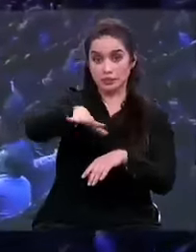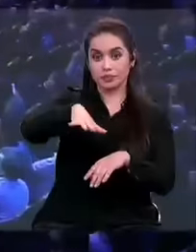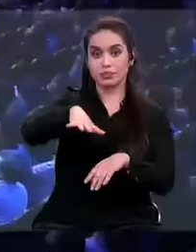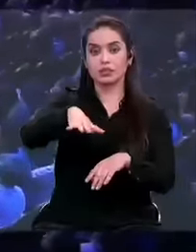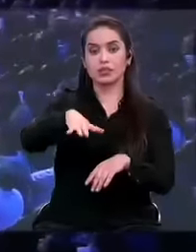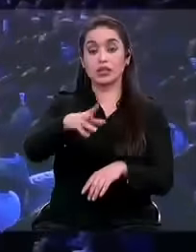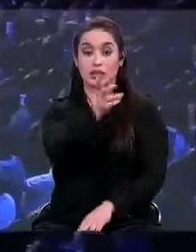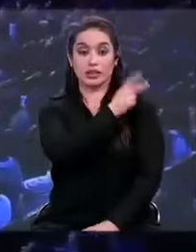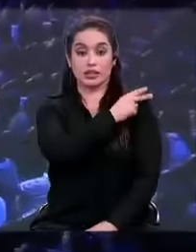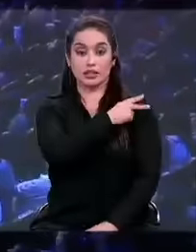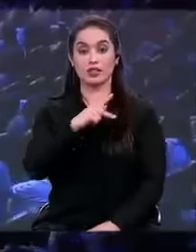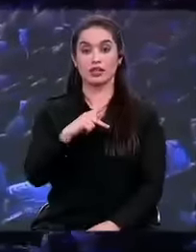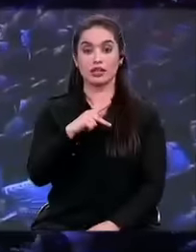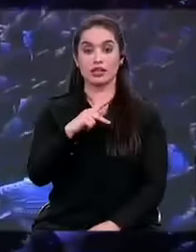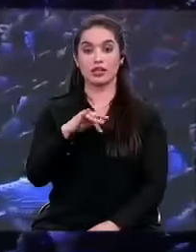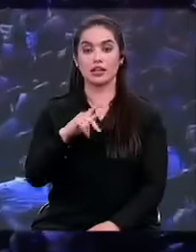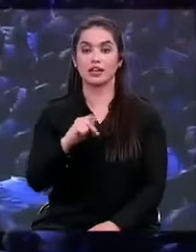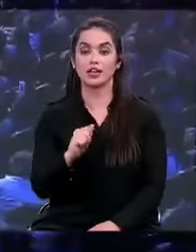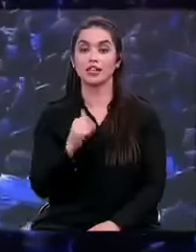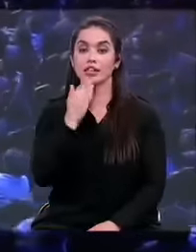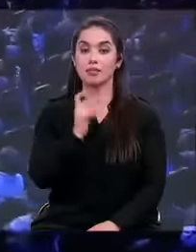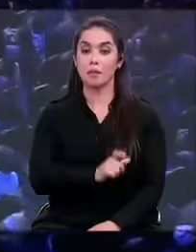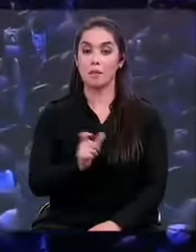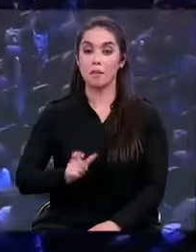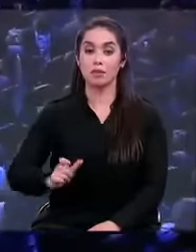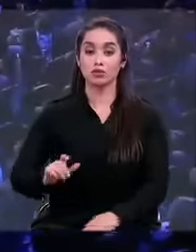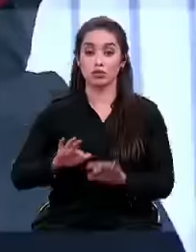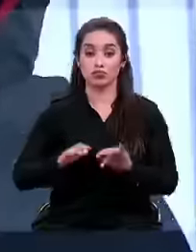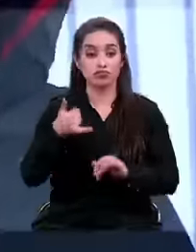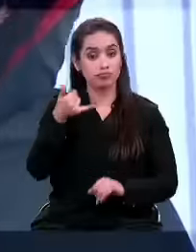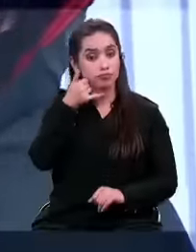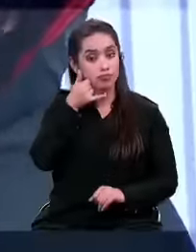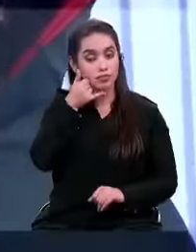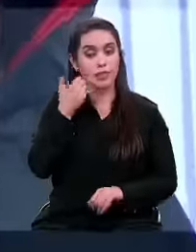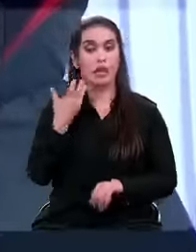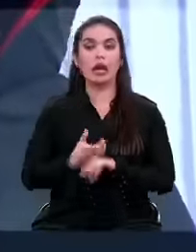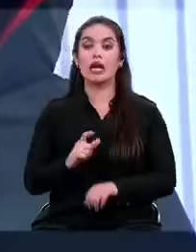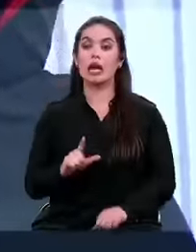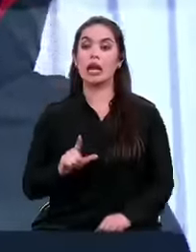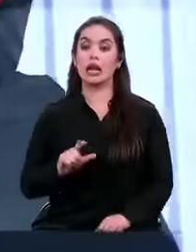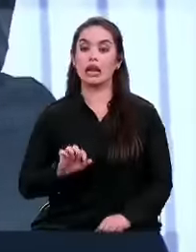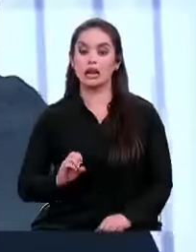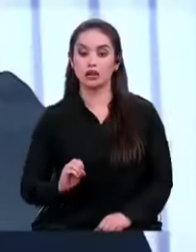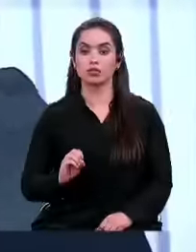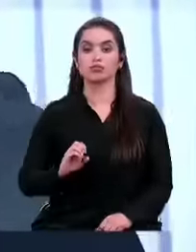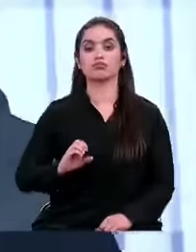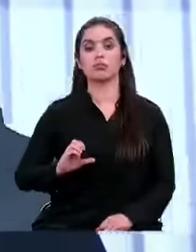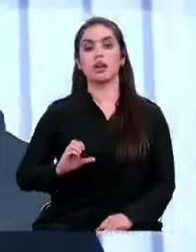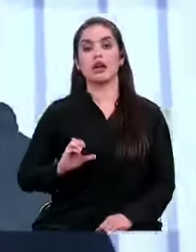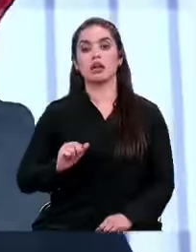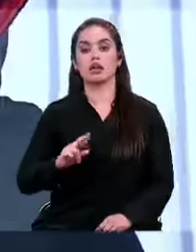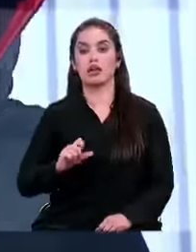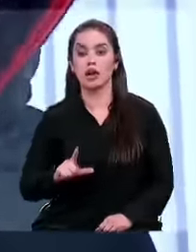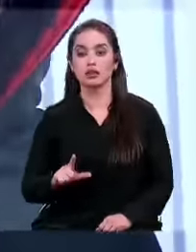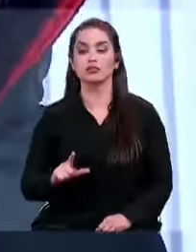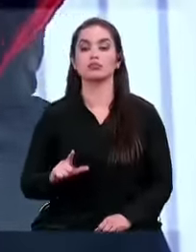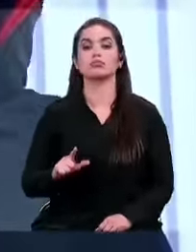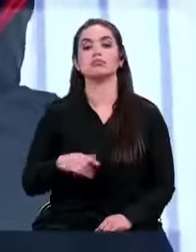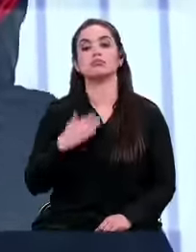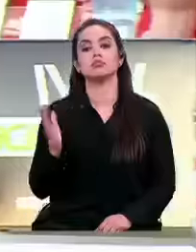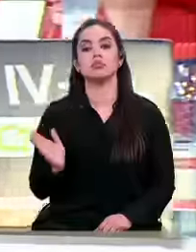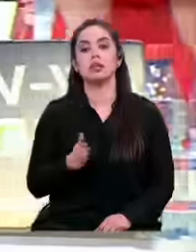el jefe, Quique. Y están las personas que contestan el teléfono. Tenemos ahí a Leo Capriles, a Carol. Más allá